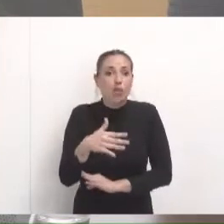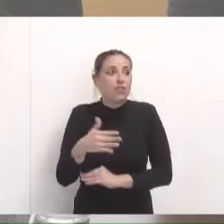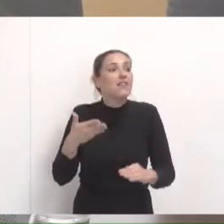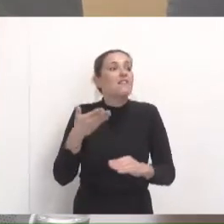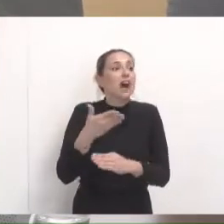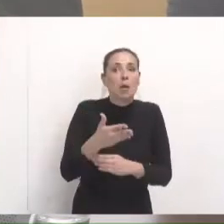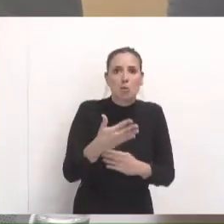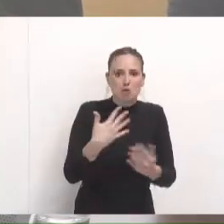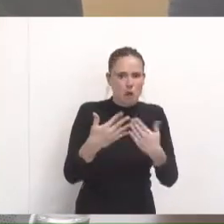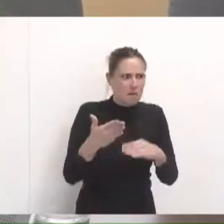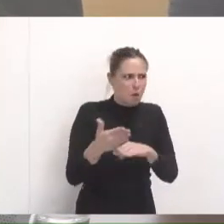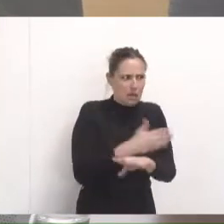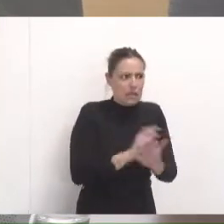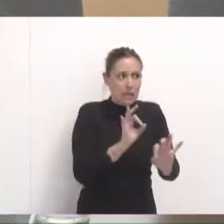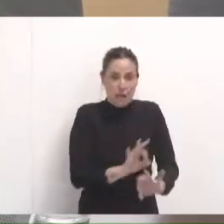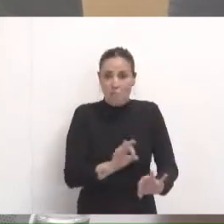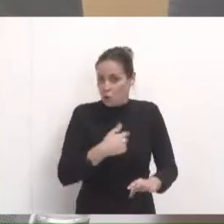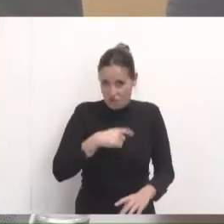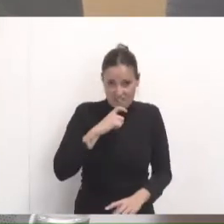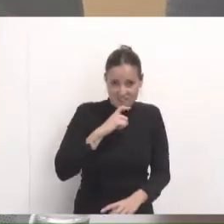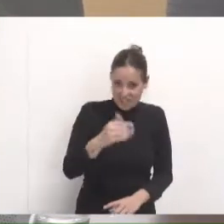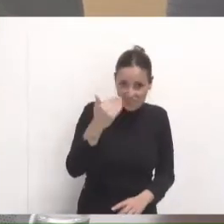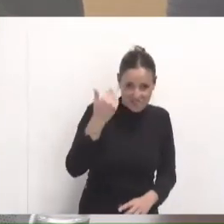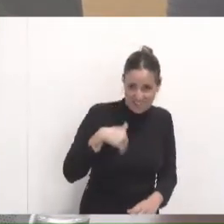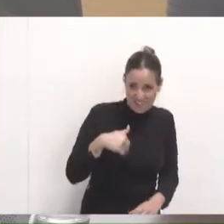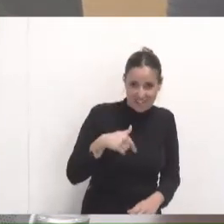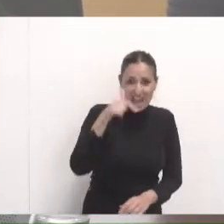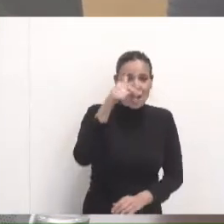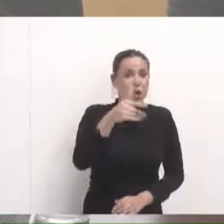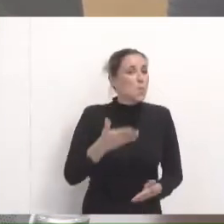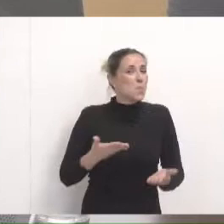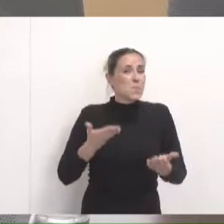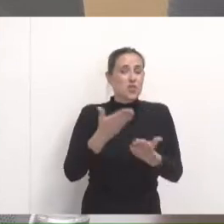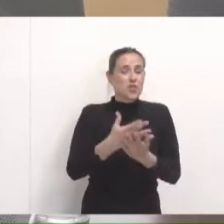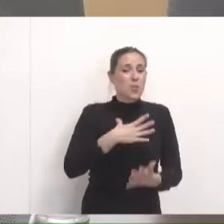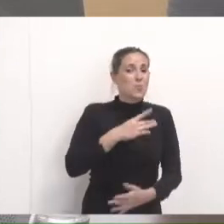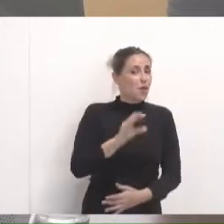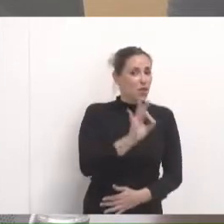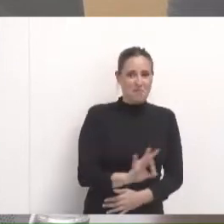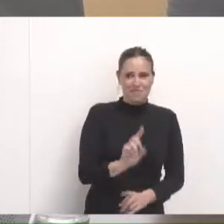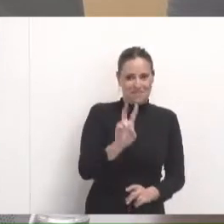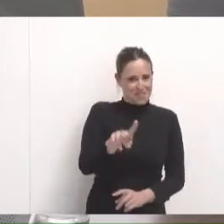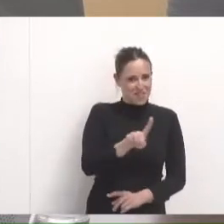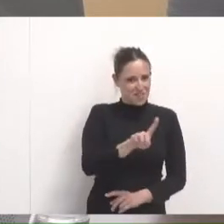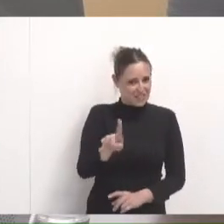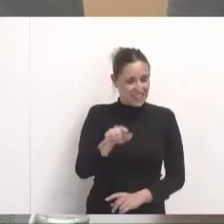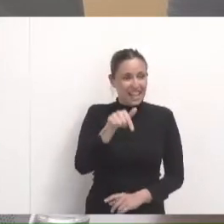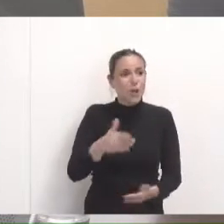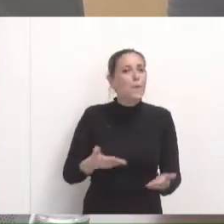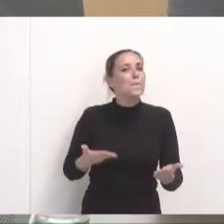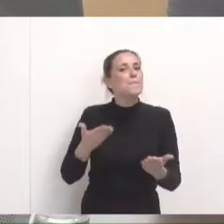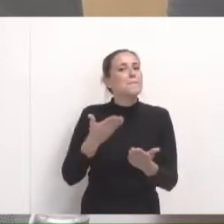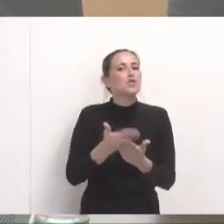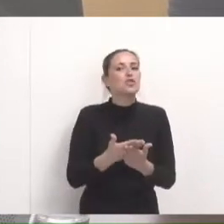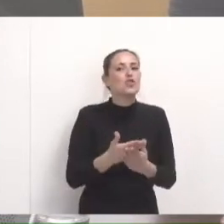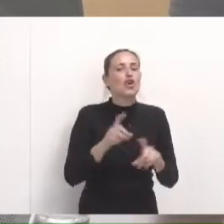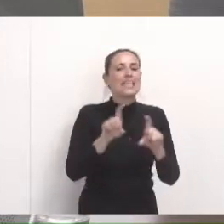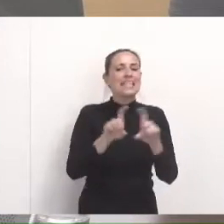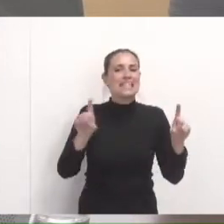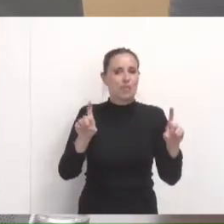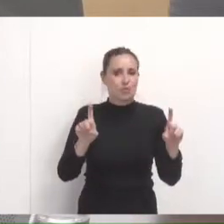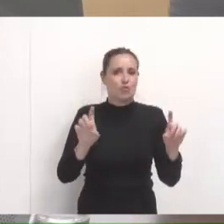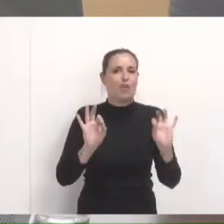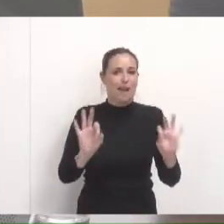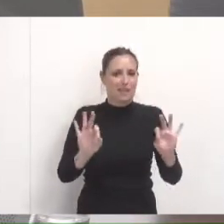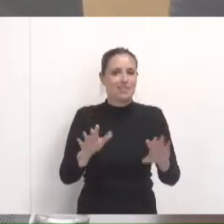que yo no voy a ir. O sea, esto no es una moción de Podemos, esto se quiere hacer una moción del cabildo institucional, que en donde todos